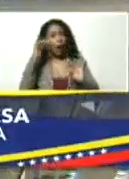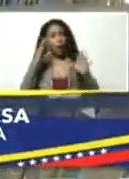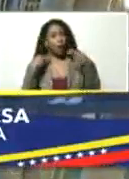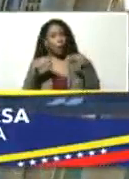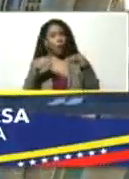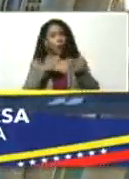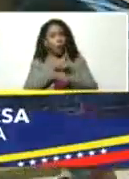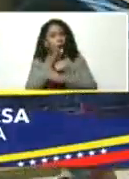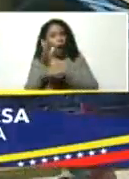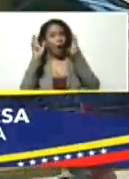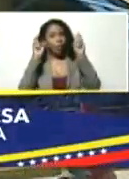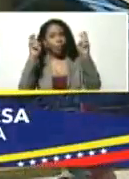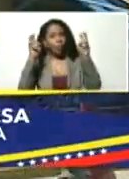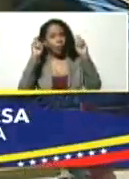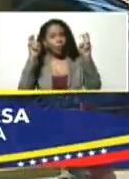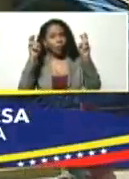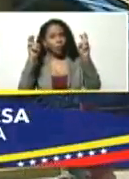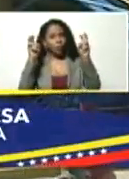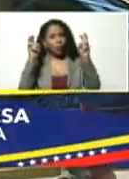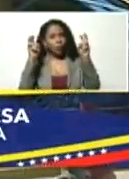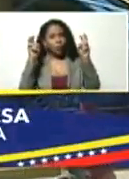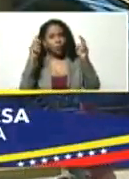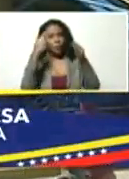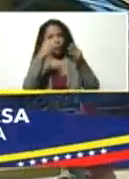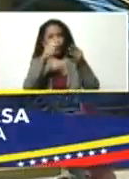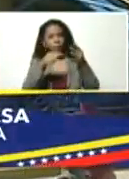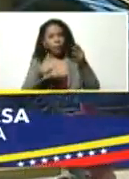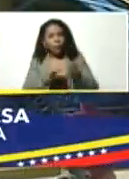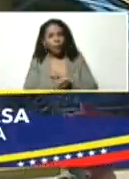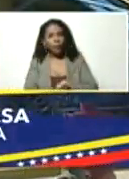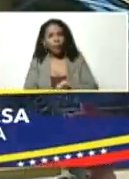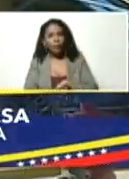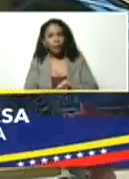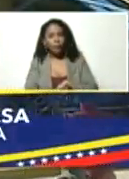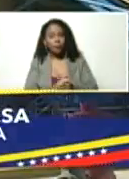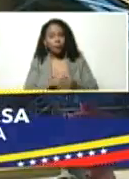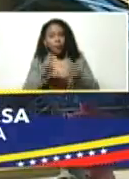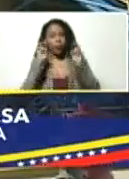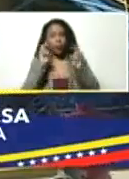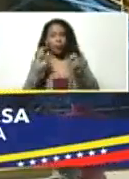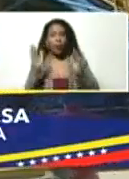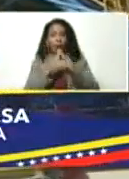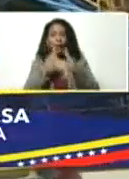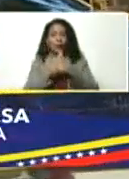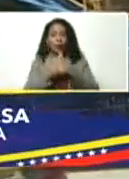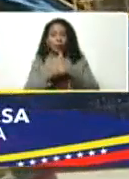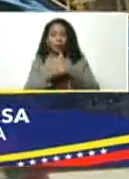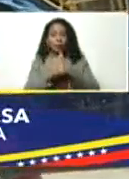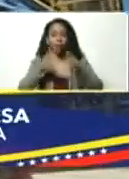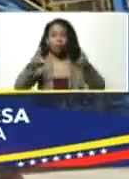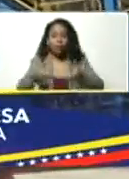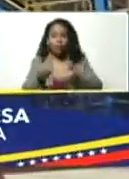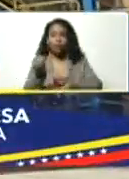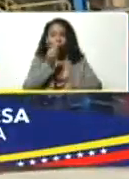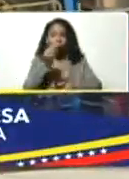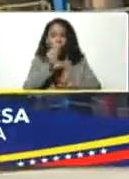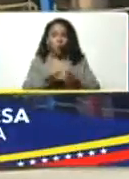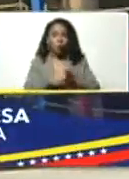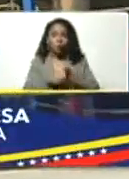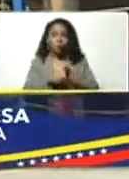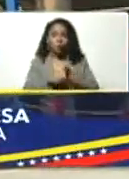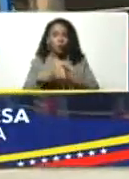al sector de cordeles, al sector de los artículos del hogar, envases para alimentos.